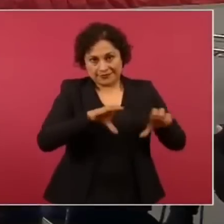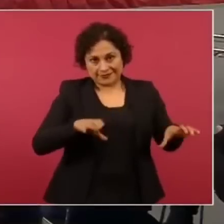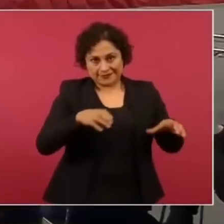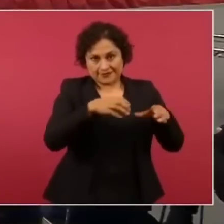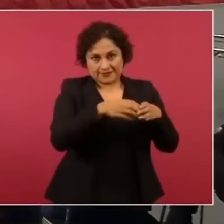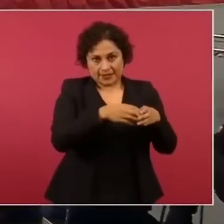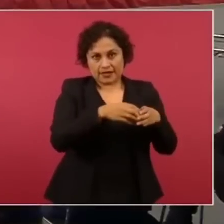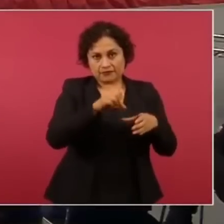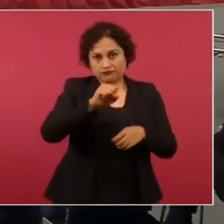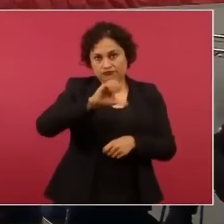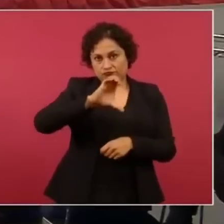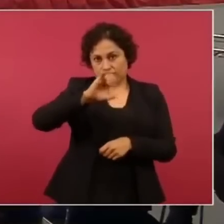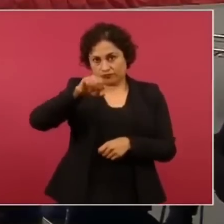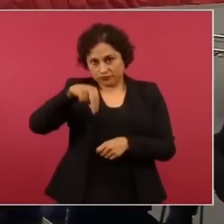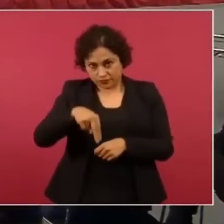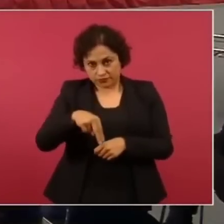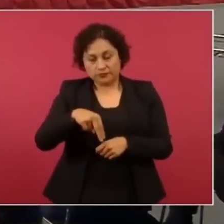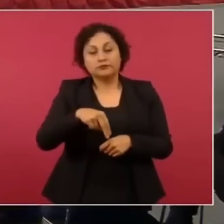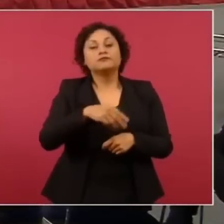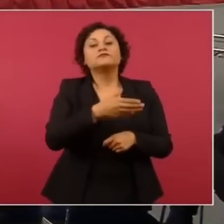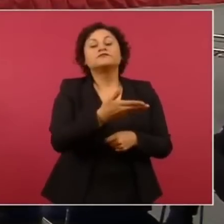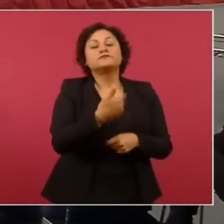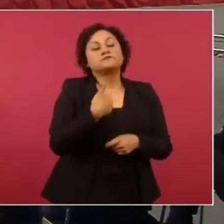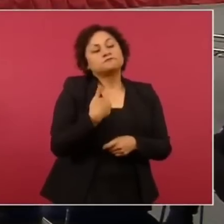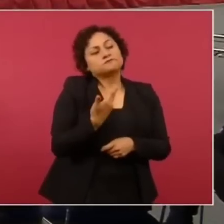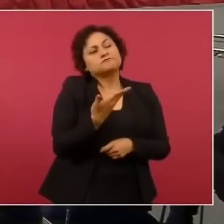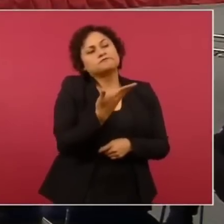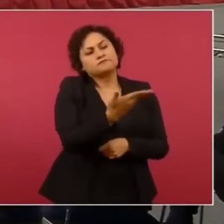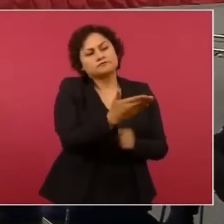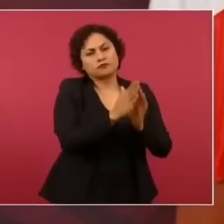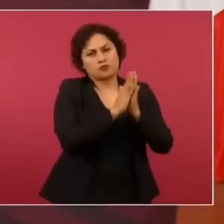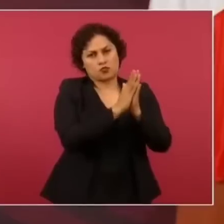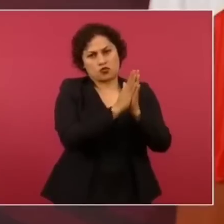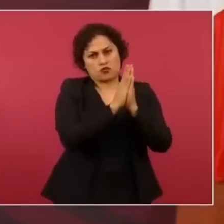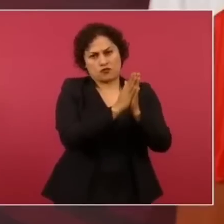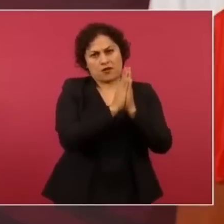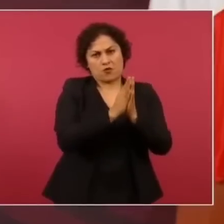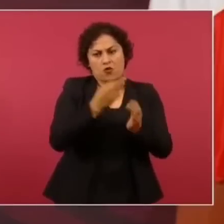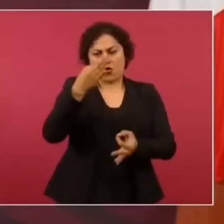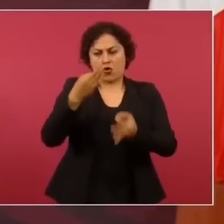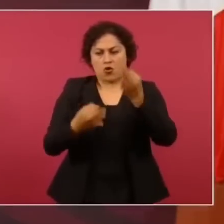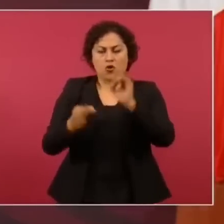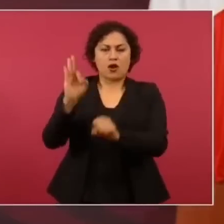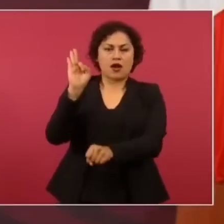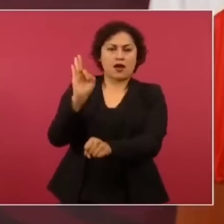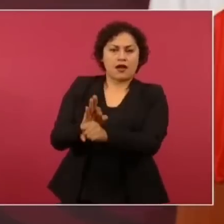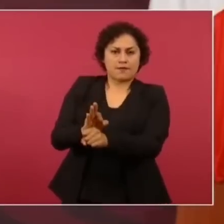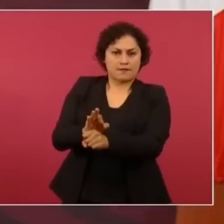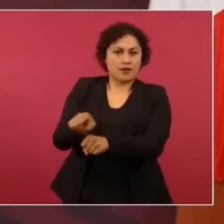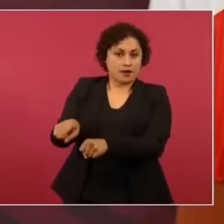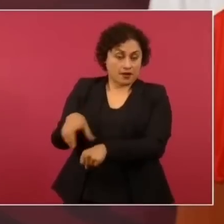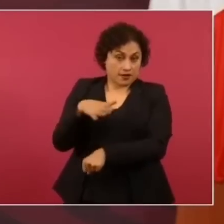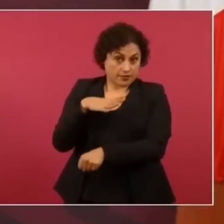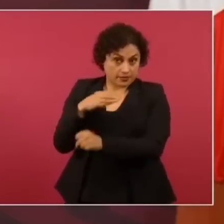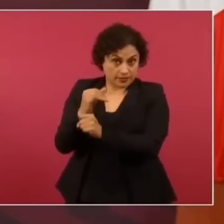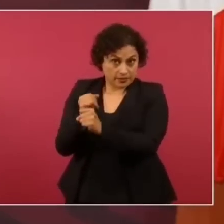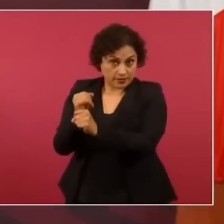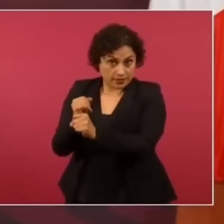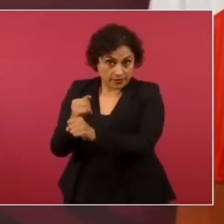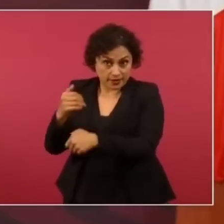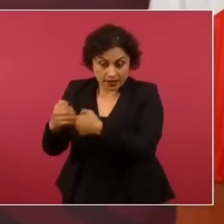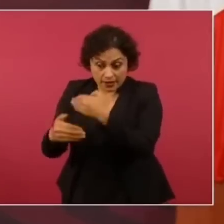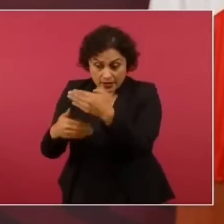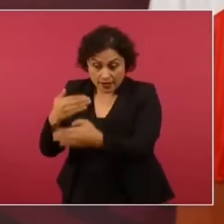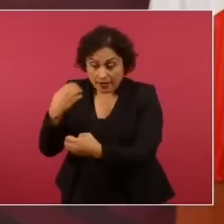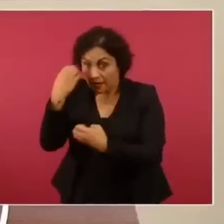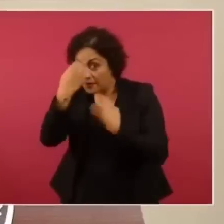para que un amparo se atrajera desde el colegiado donde está en revisión, como amparo en